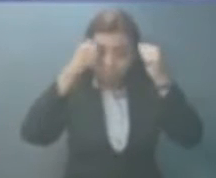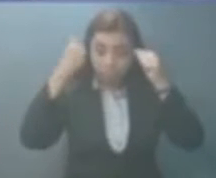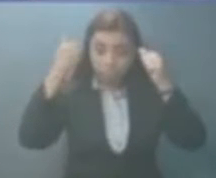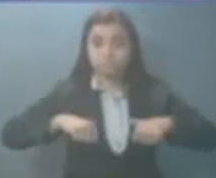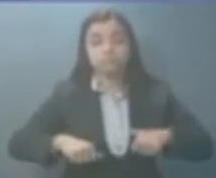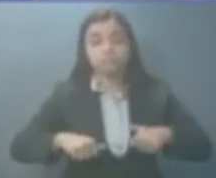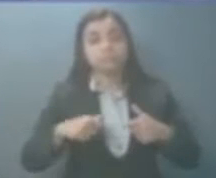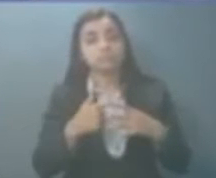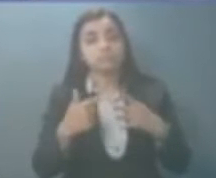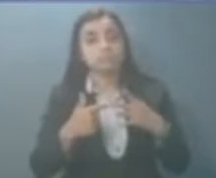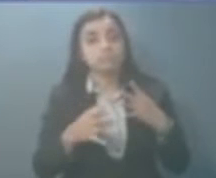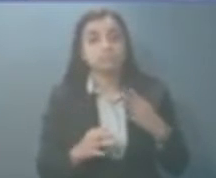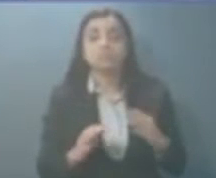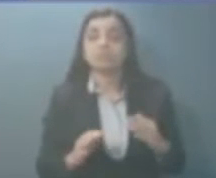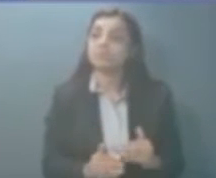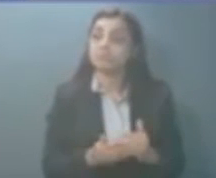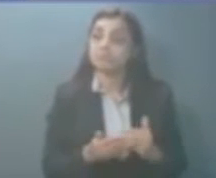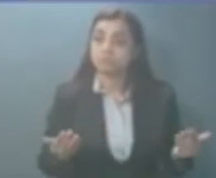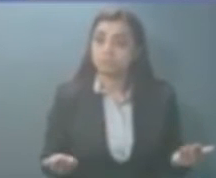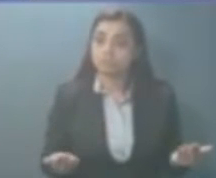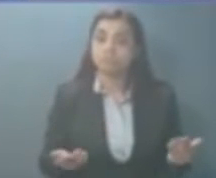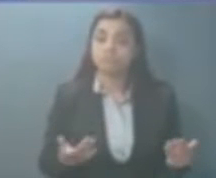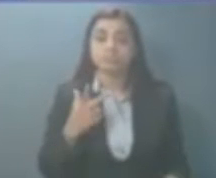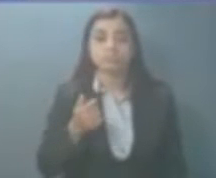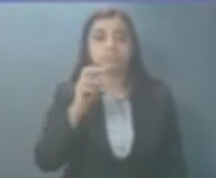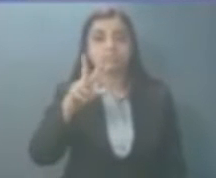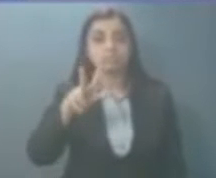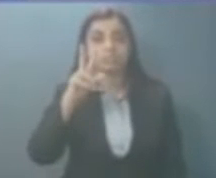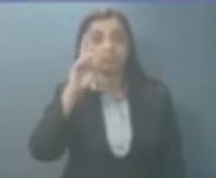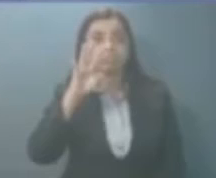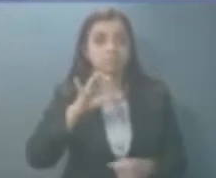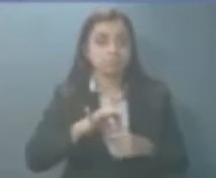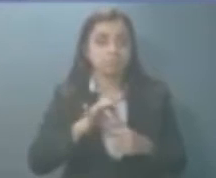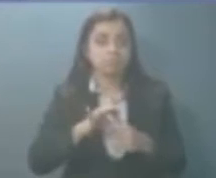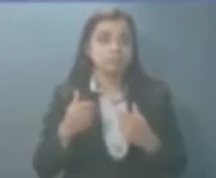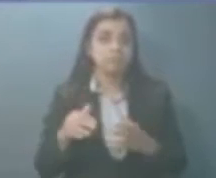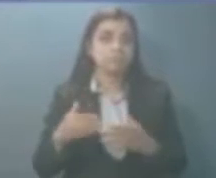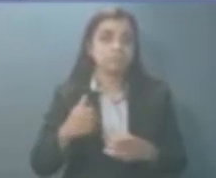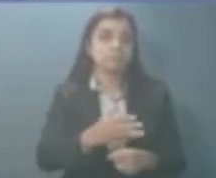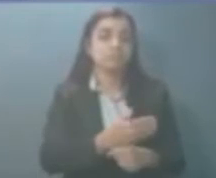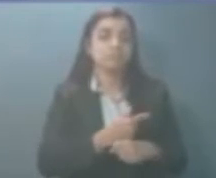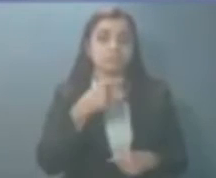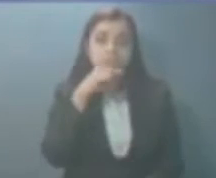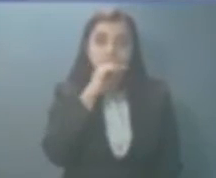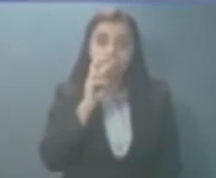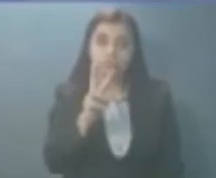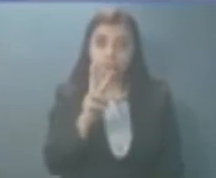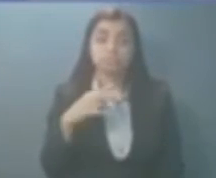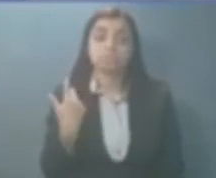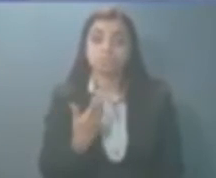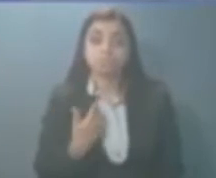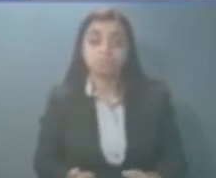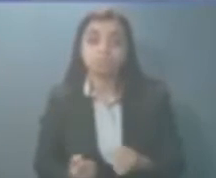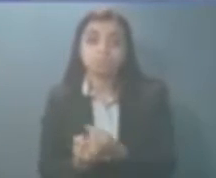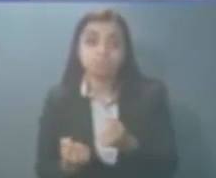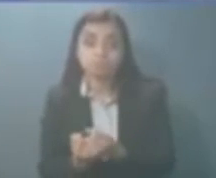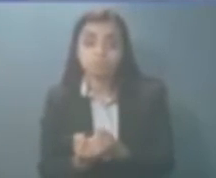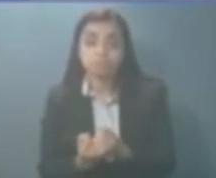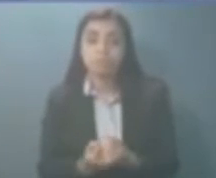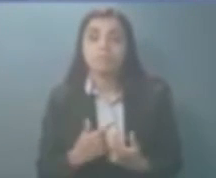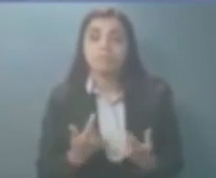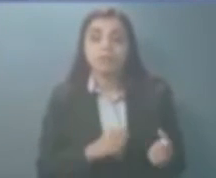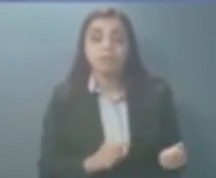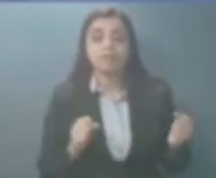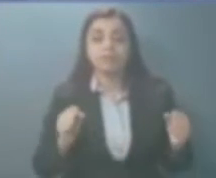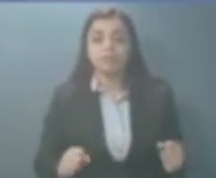esta ley, con los que los 23 votos del grupo parlamentario del FMLN va a estar apoyando,